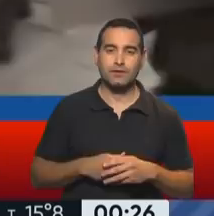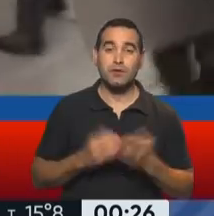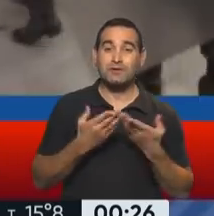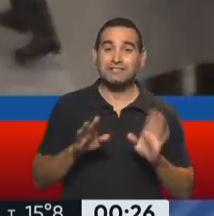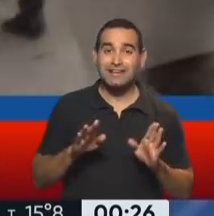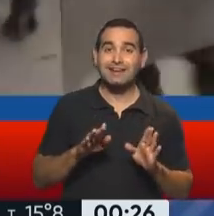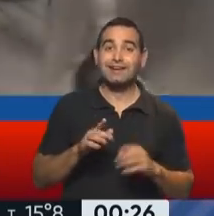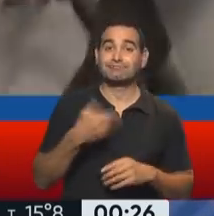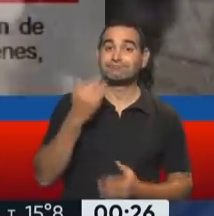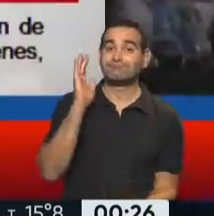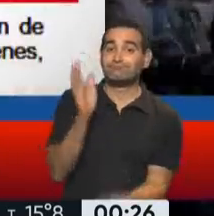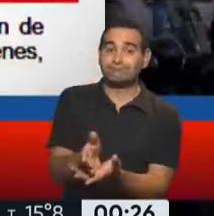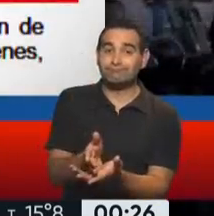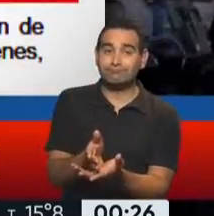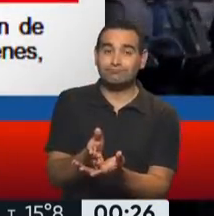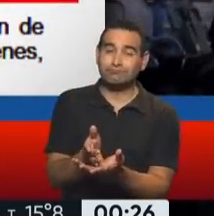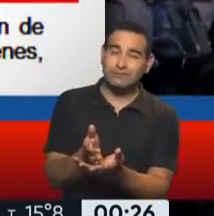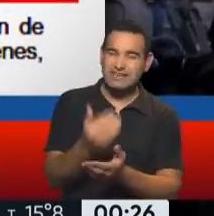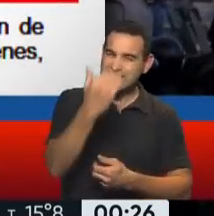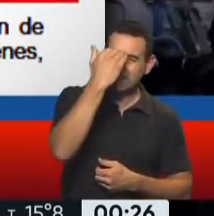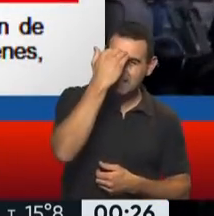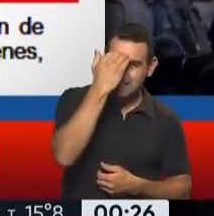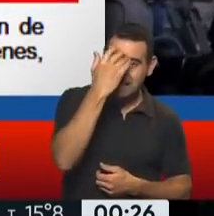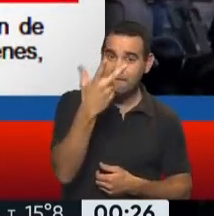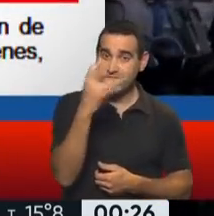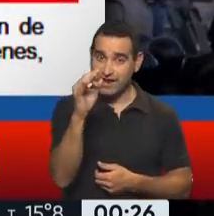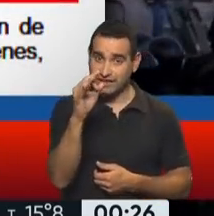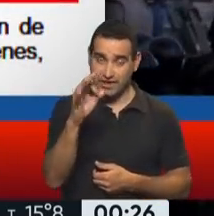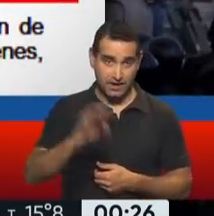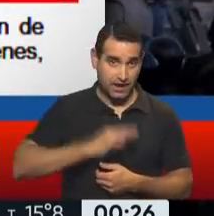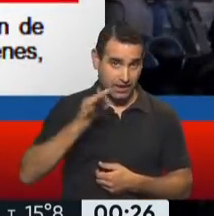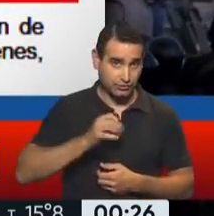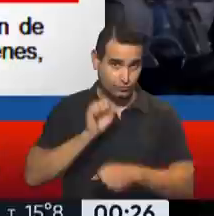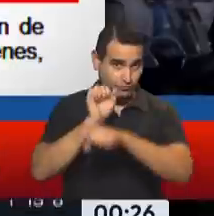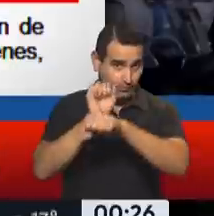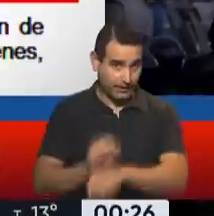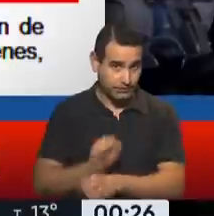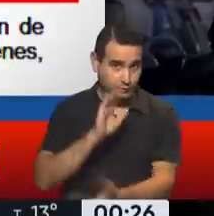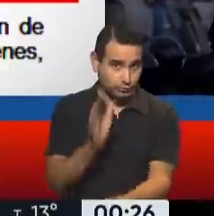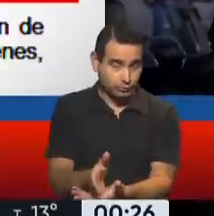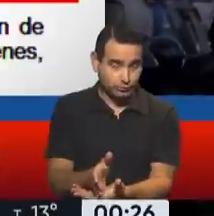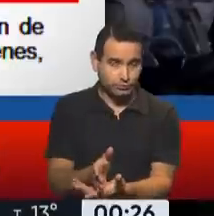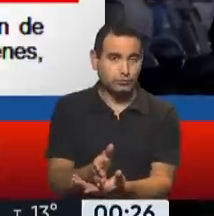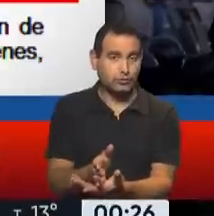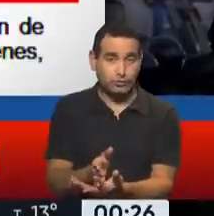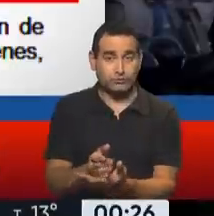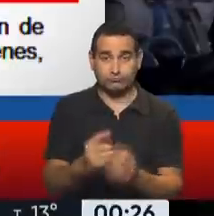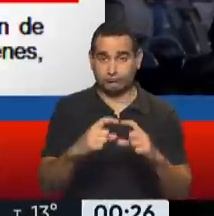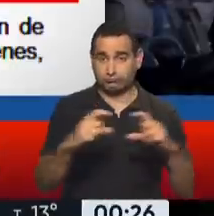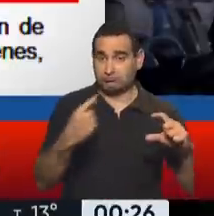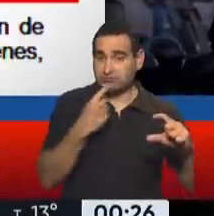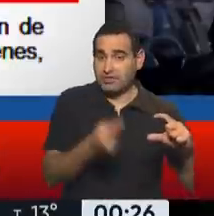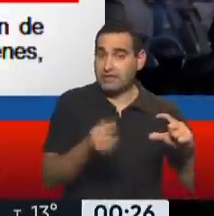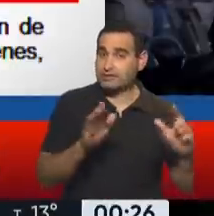posibilidad de una pena de entre 15 y 20 años de prisión. Esta es la pena eventual que